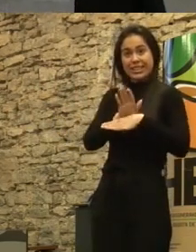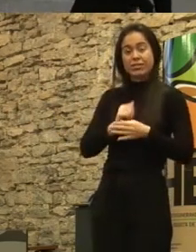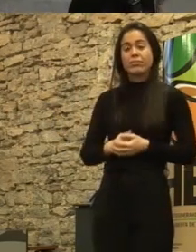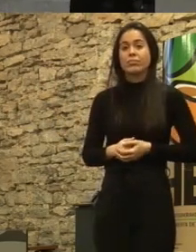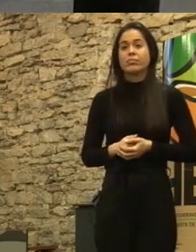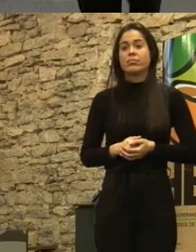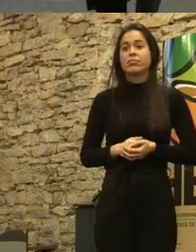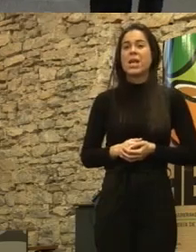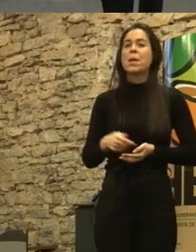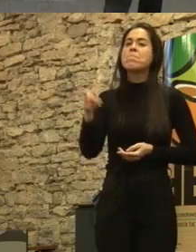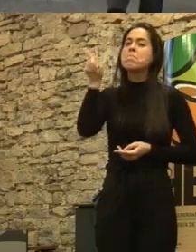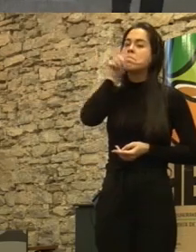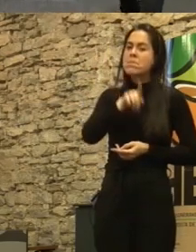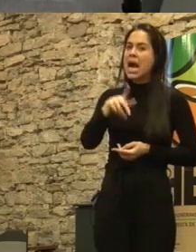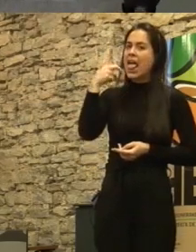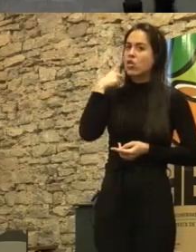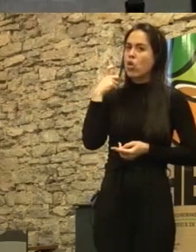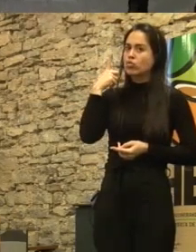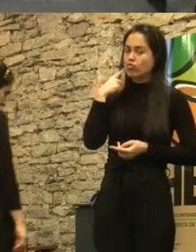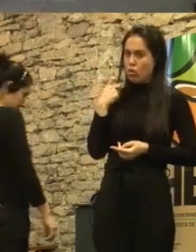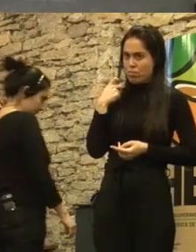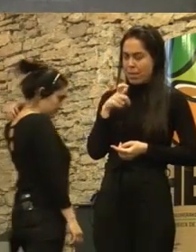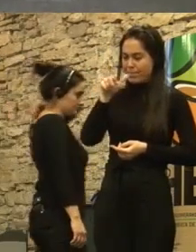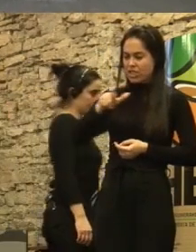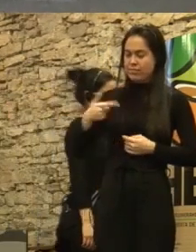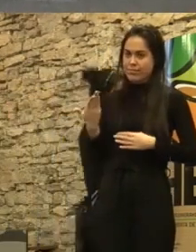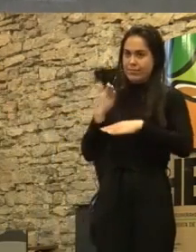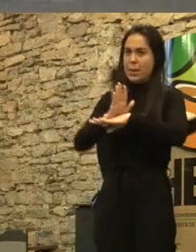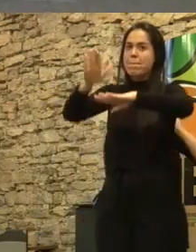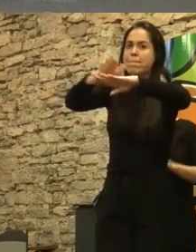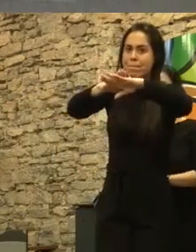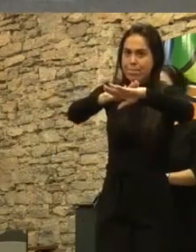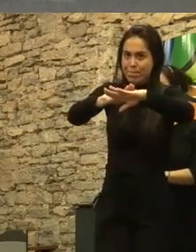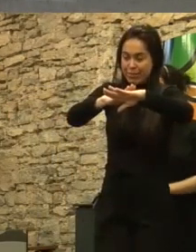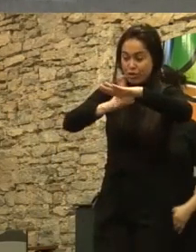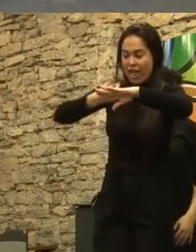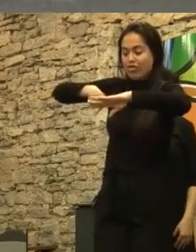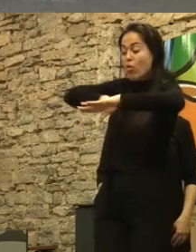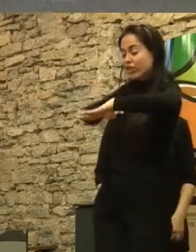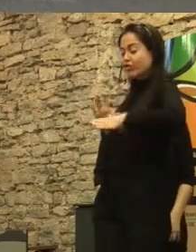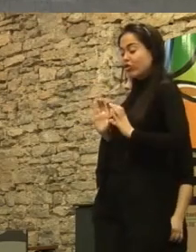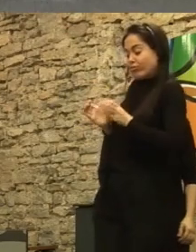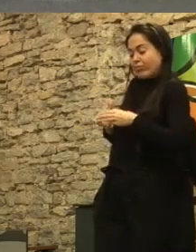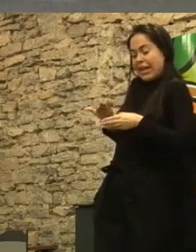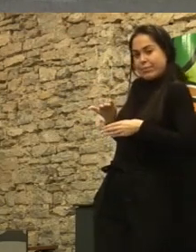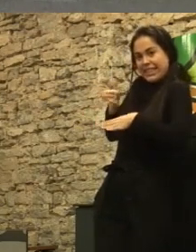Existe la mala costumbre entre los representantes, entre los que no representan, de